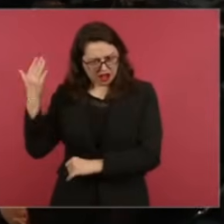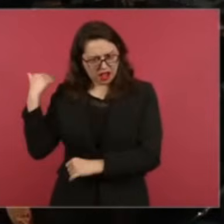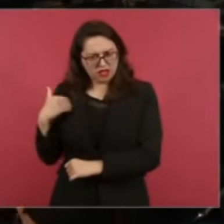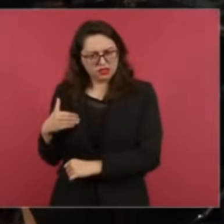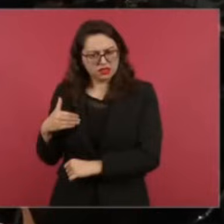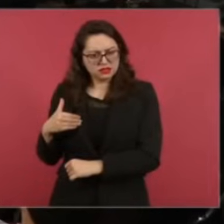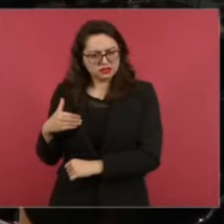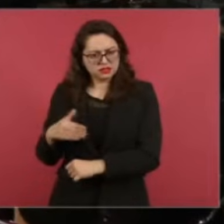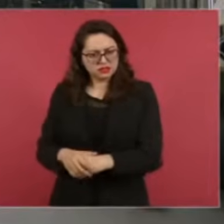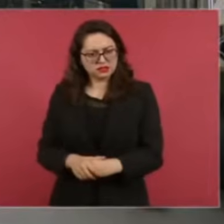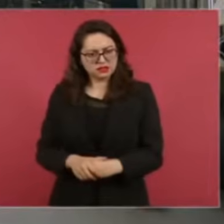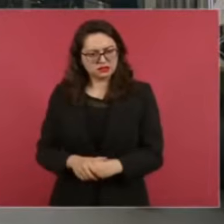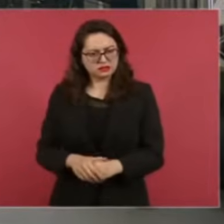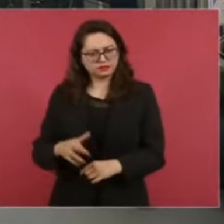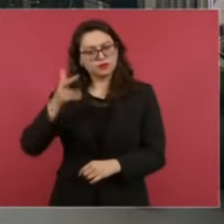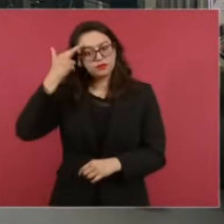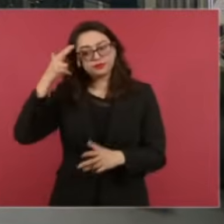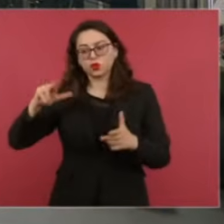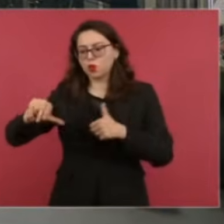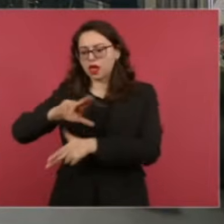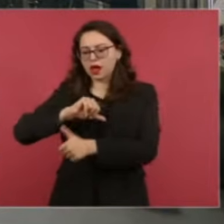¿cuánto destinaron?